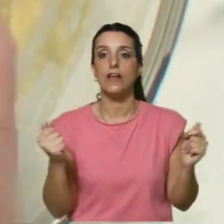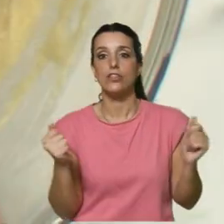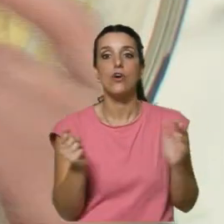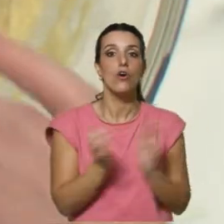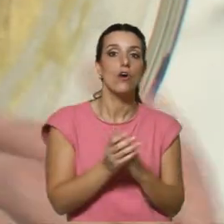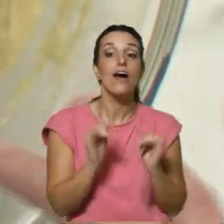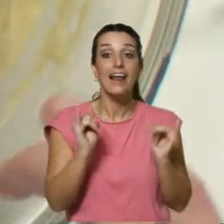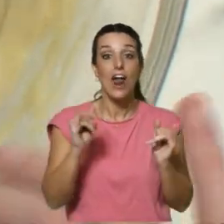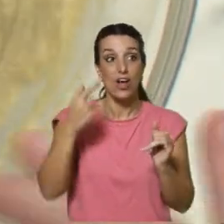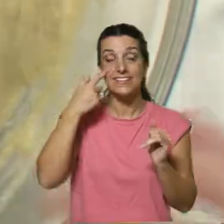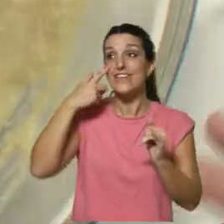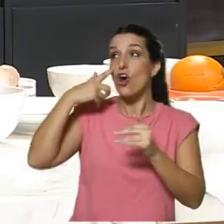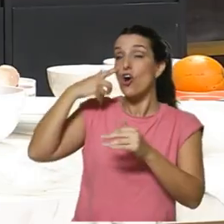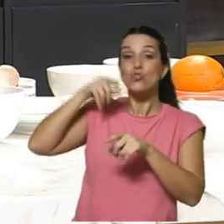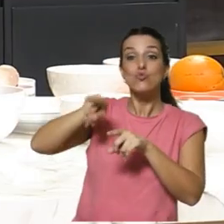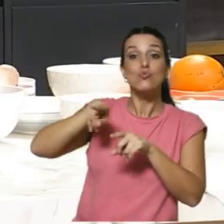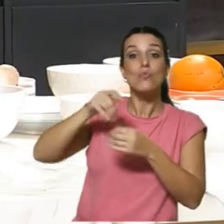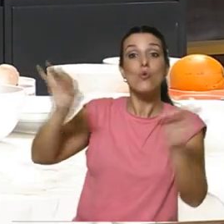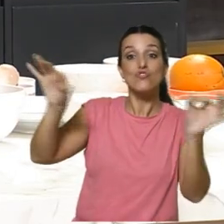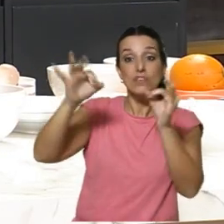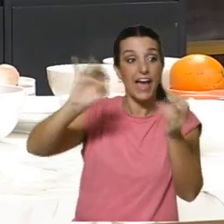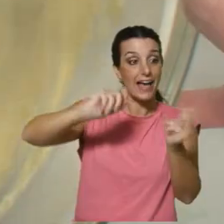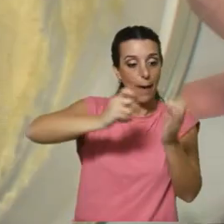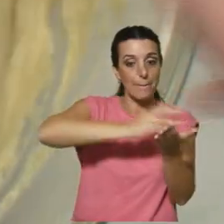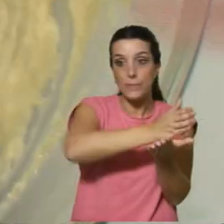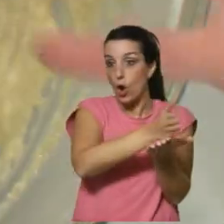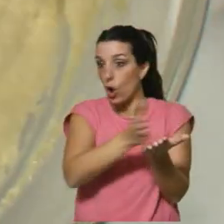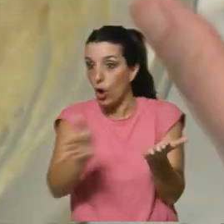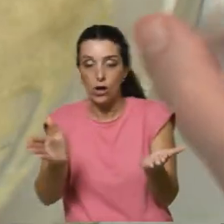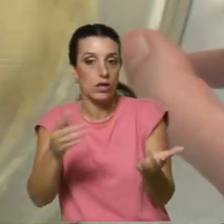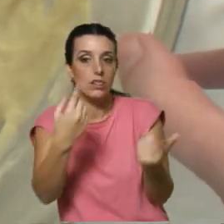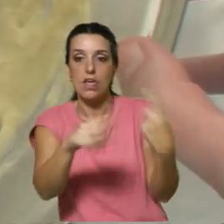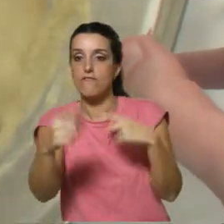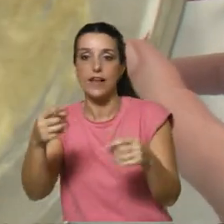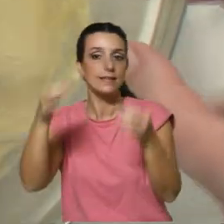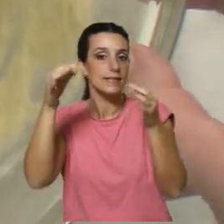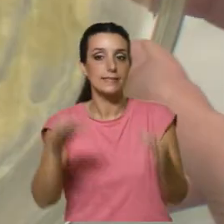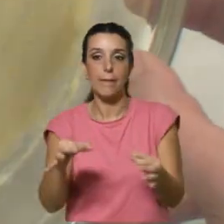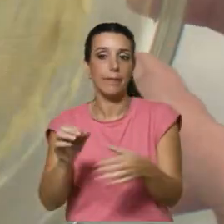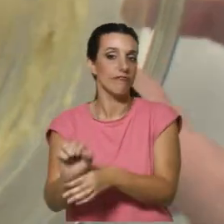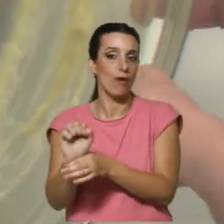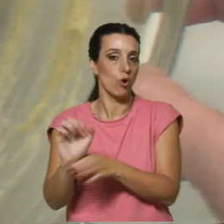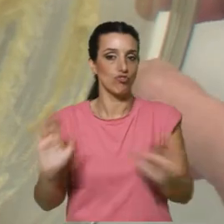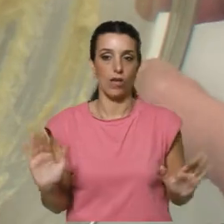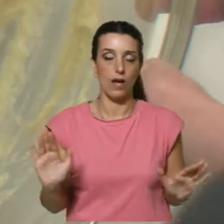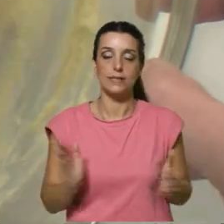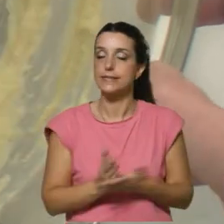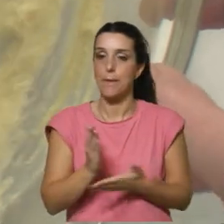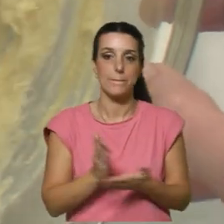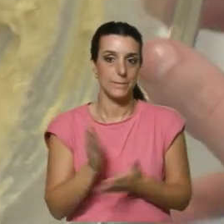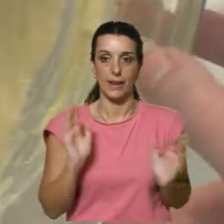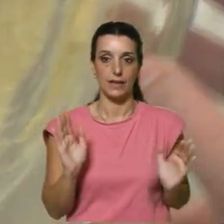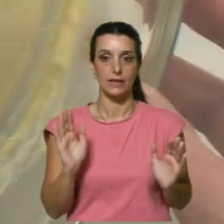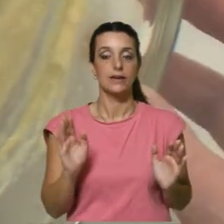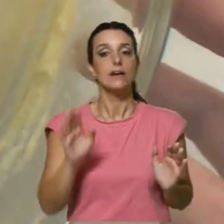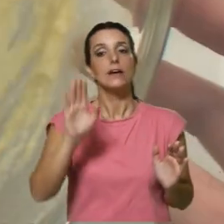Claro, todo lo que ha evolucionado en sus estilos es impresionante. Es lo que le permite estar siempre en el tapete. Uh-huh. No en el tapete de silicona en este caso.